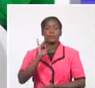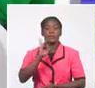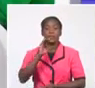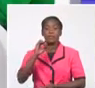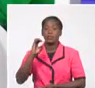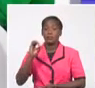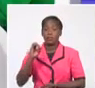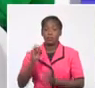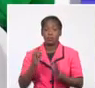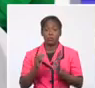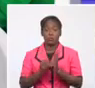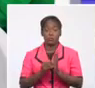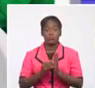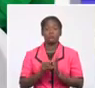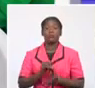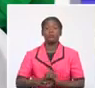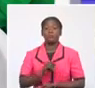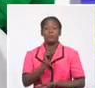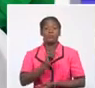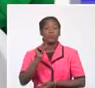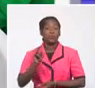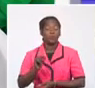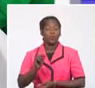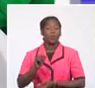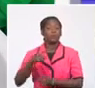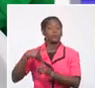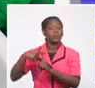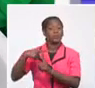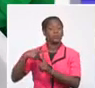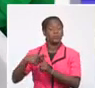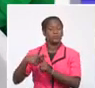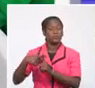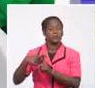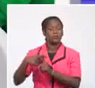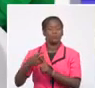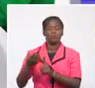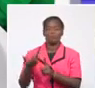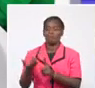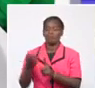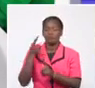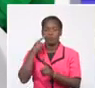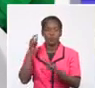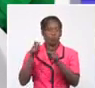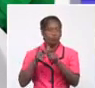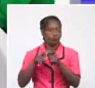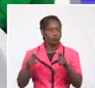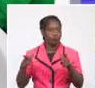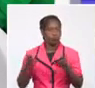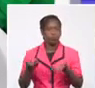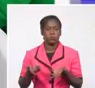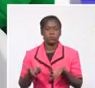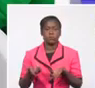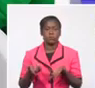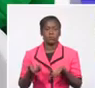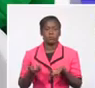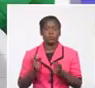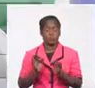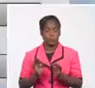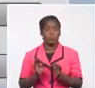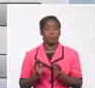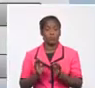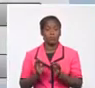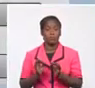764.000 pacientes diagnosticados con la COVID, miren qué clase de cifra, pues ya la cifra total